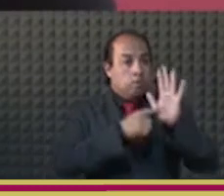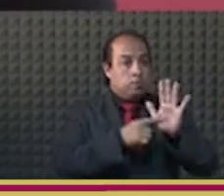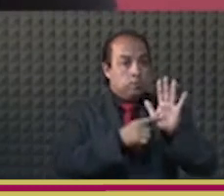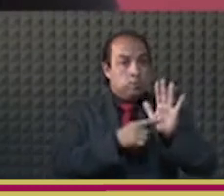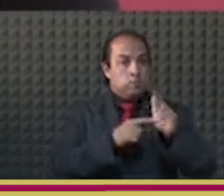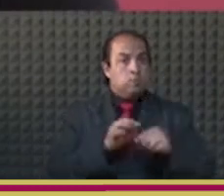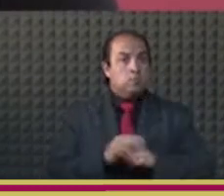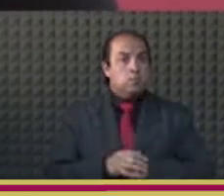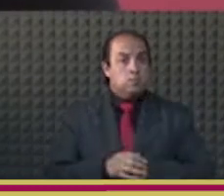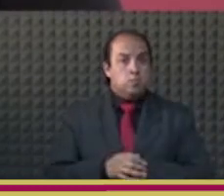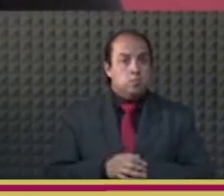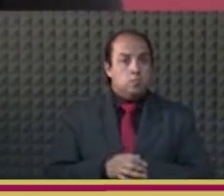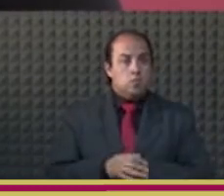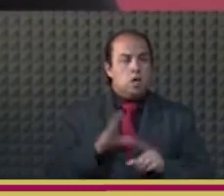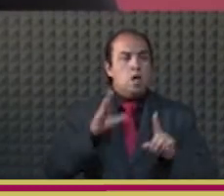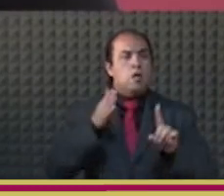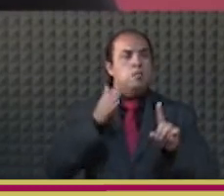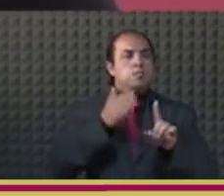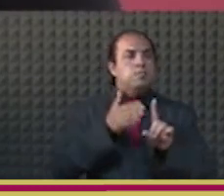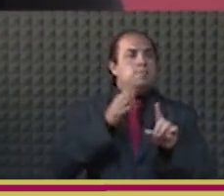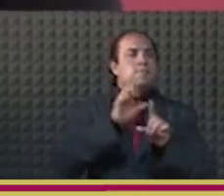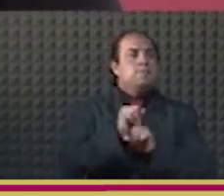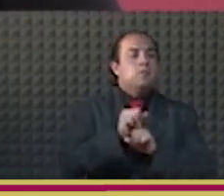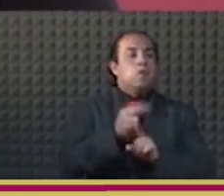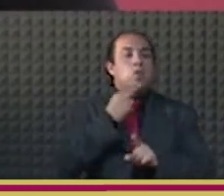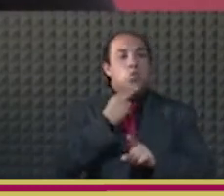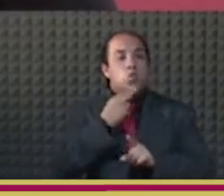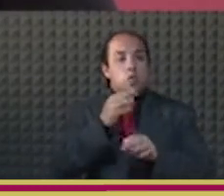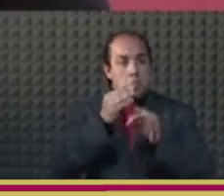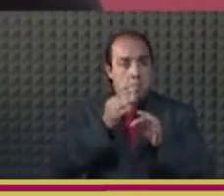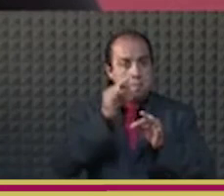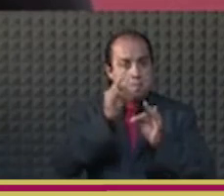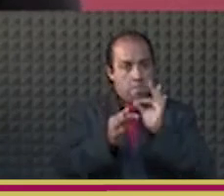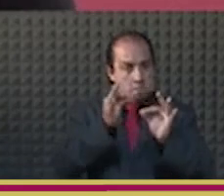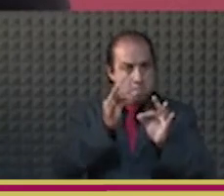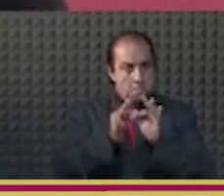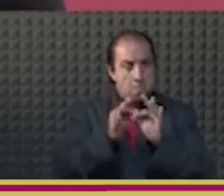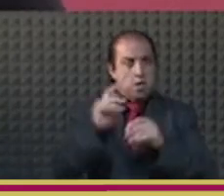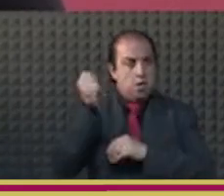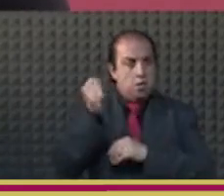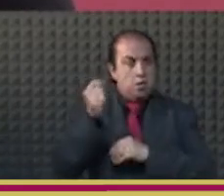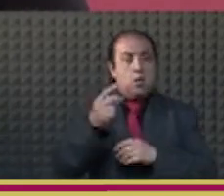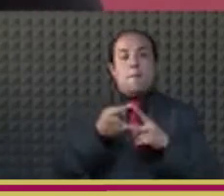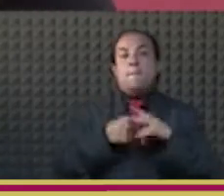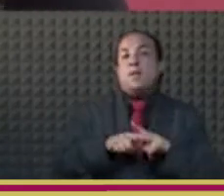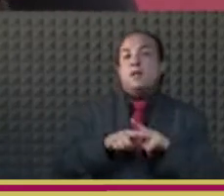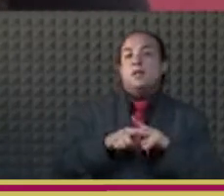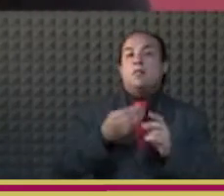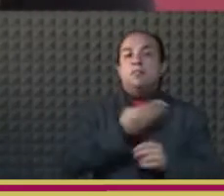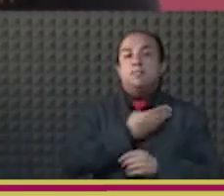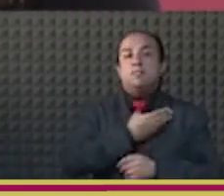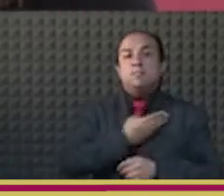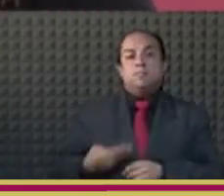que se puede lograr haciendo uso adecuado de las tecnologías. Cuando iniciamos, el presidente López